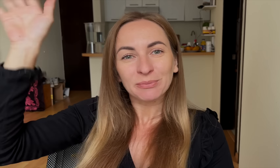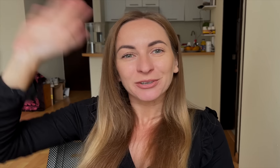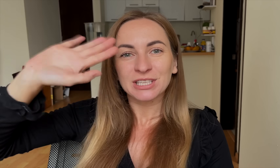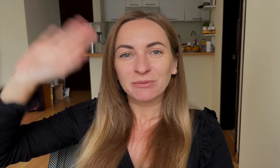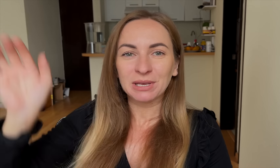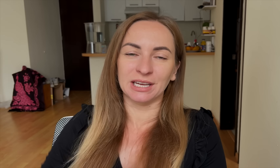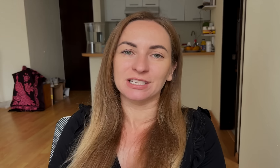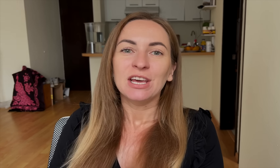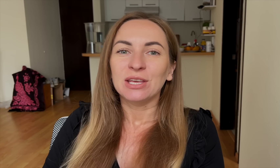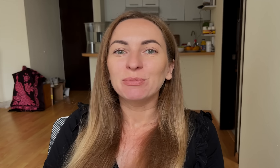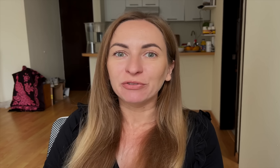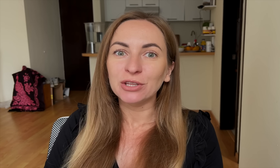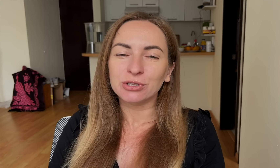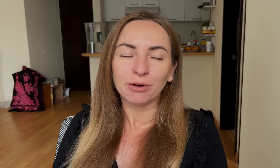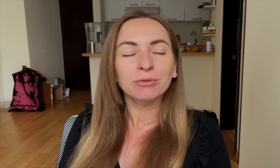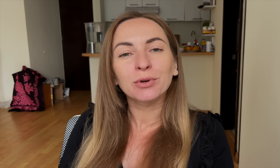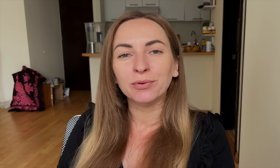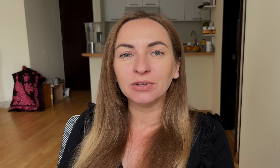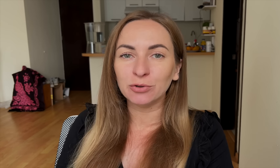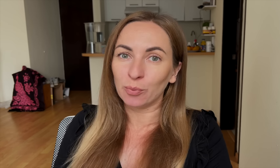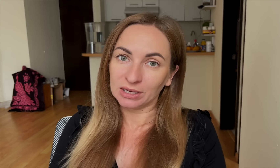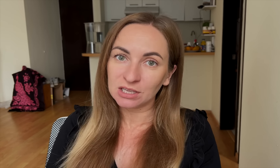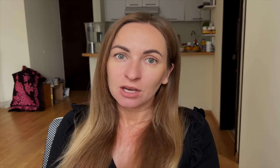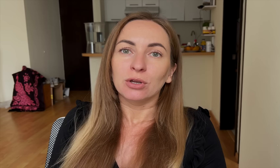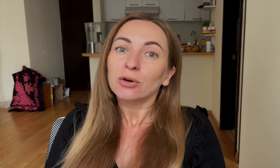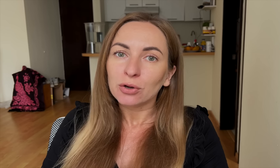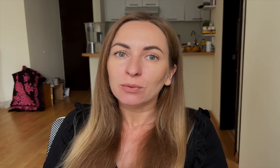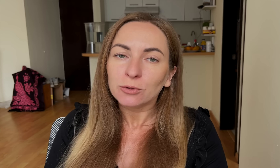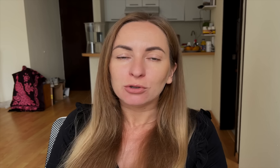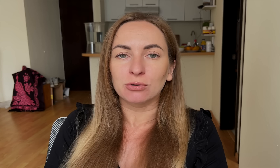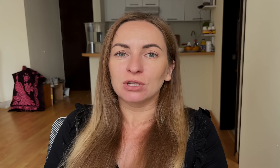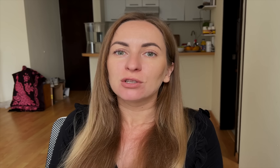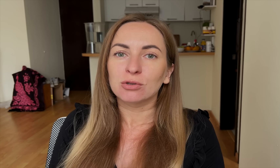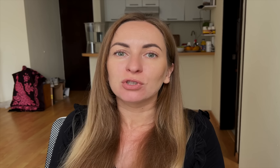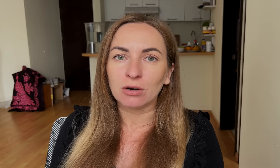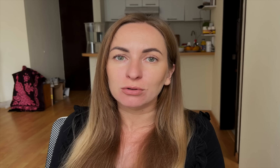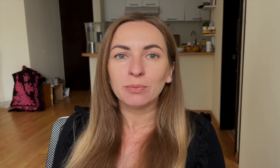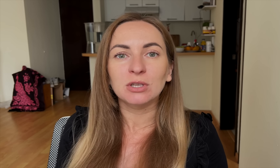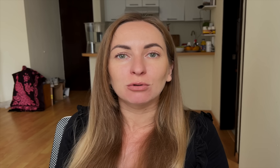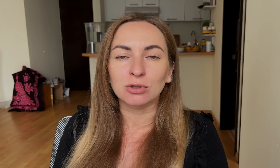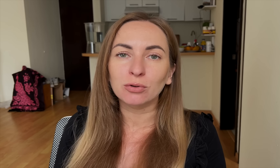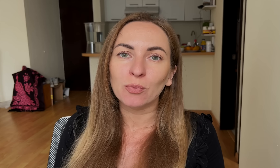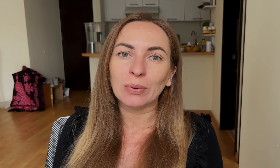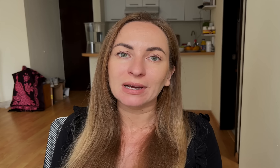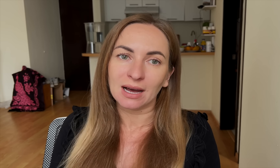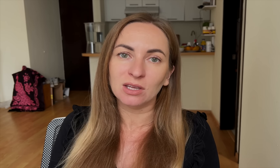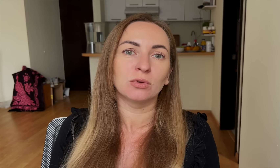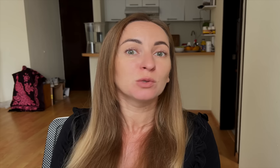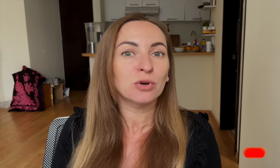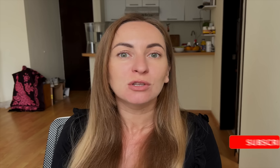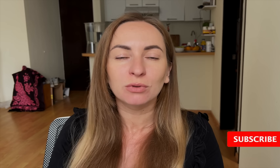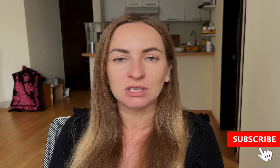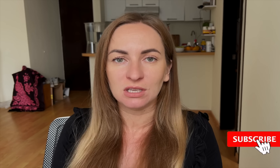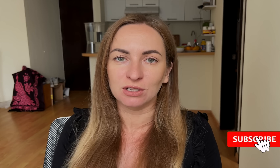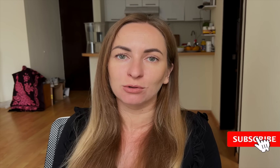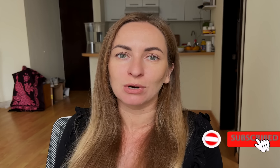Saludos amigos y amigas y bienvenidos a un nuevo video más. Yo creo que muchos de ustedes escucharon sobre situación complicada